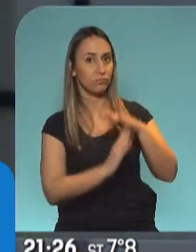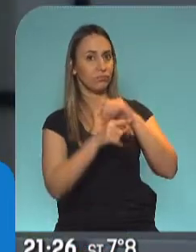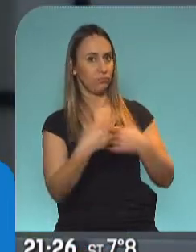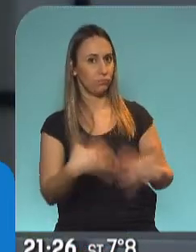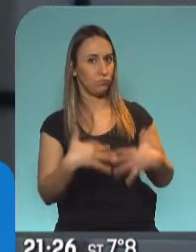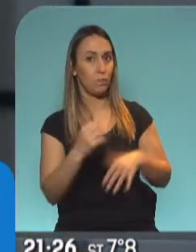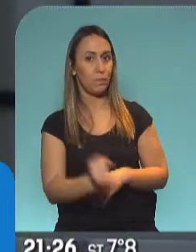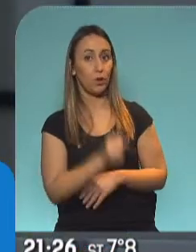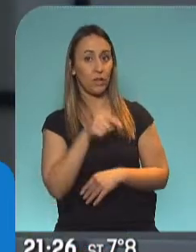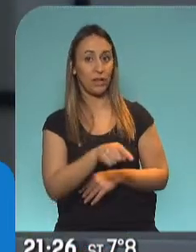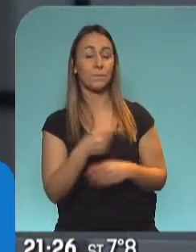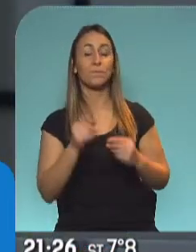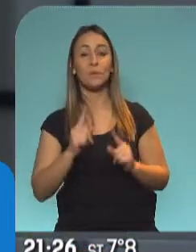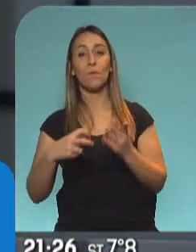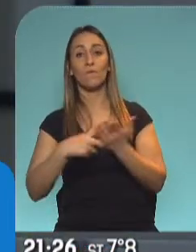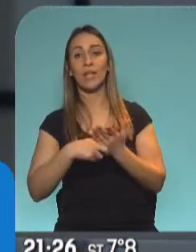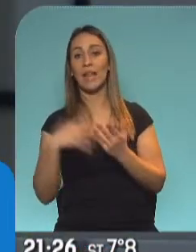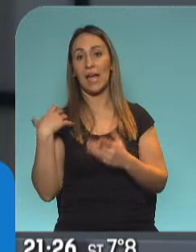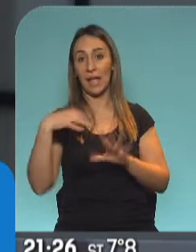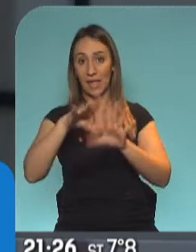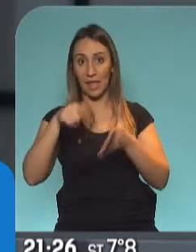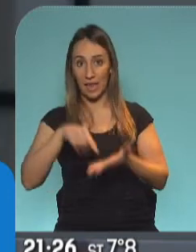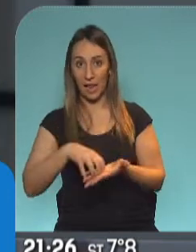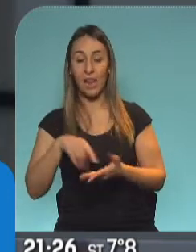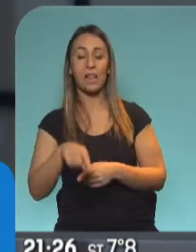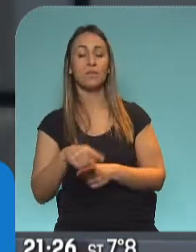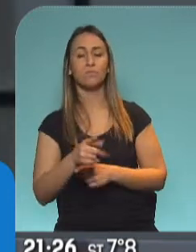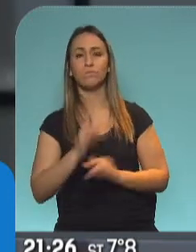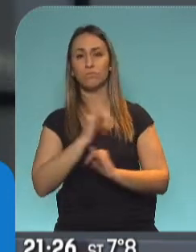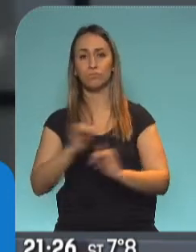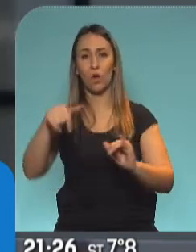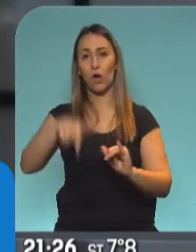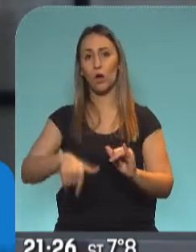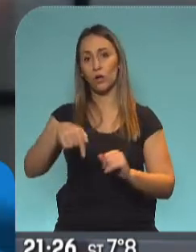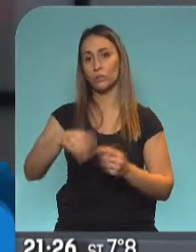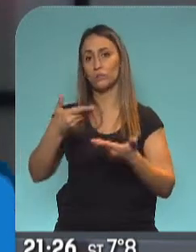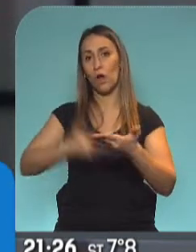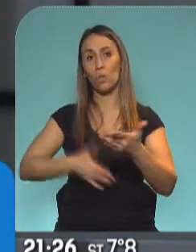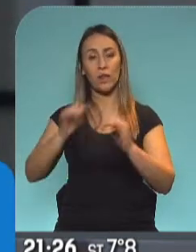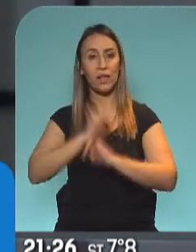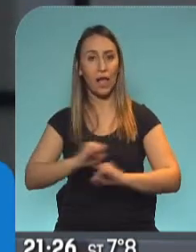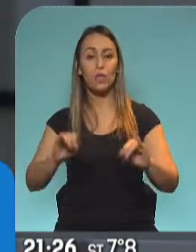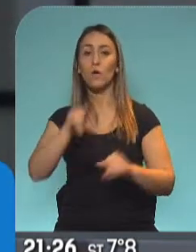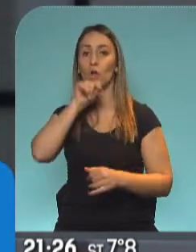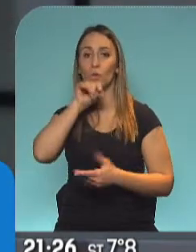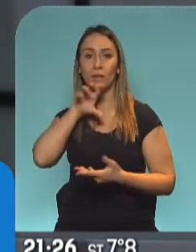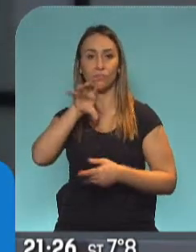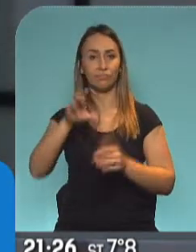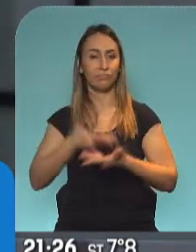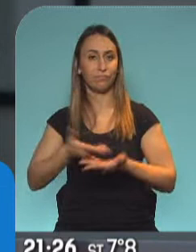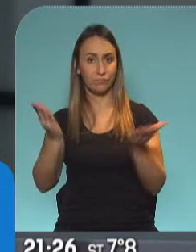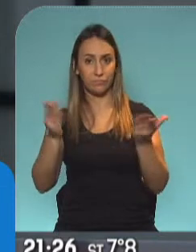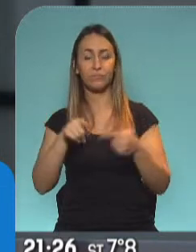lo señalan desde la Fiscalía General. Hoy comunicaron su posición a través de su cuenta de Twitter, donde resaltaron el